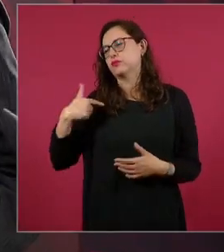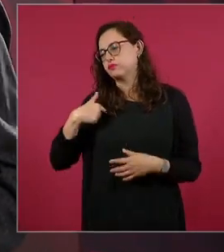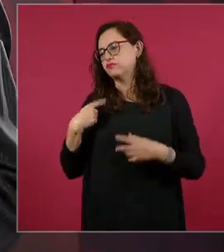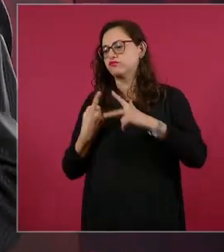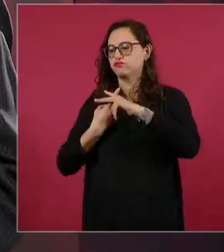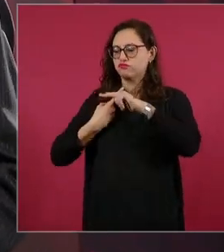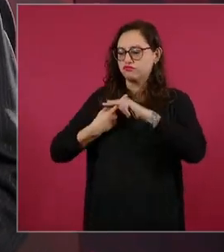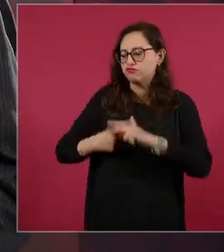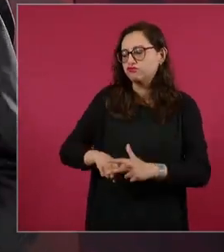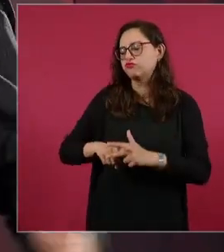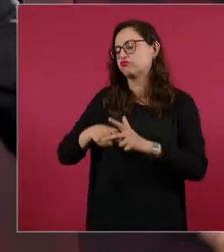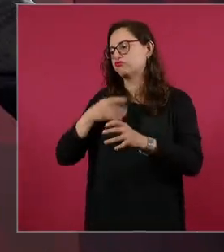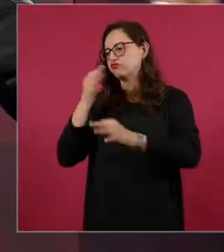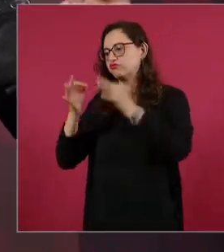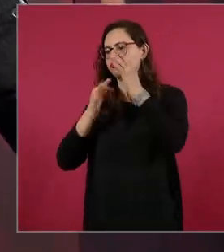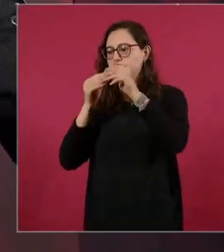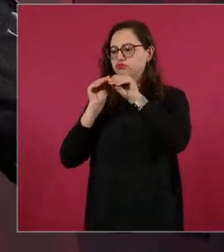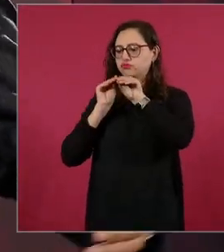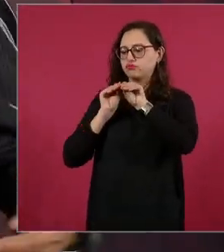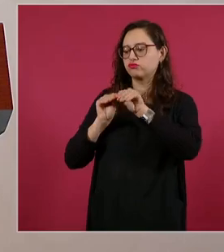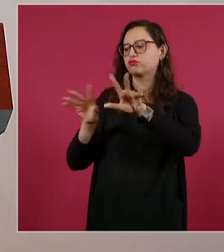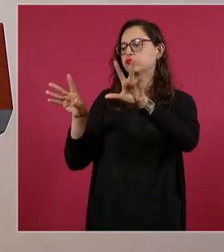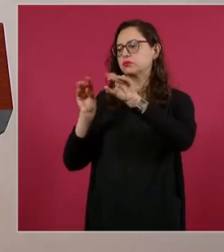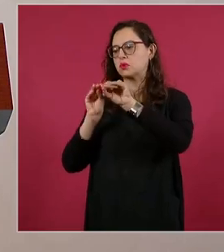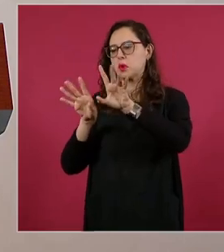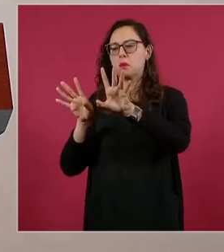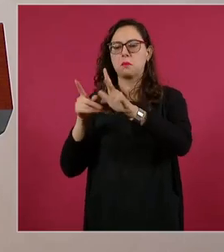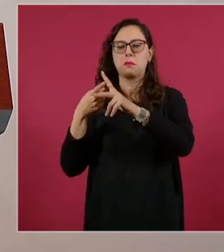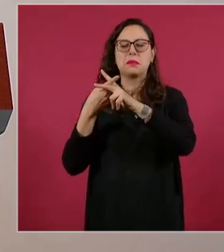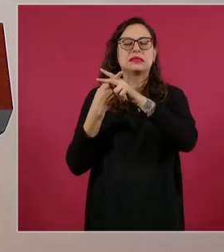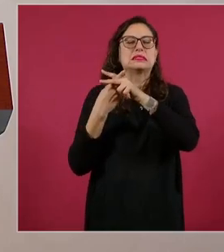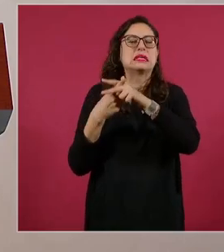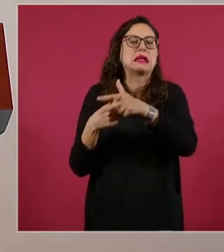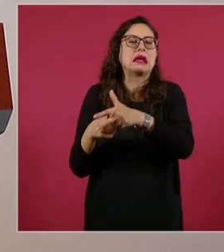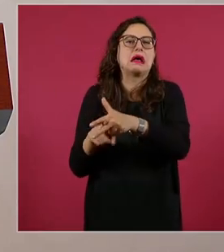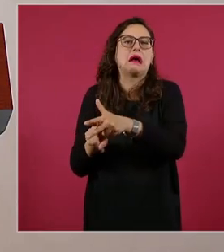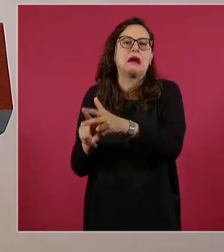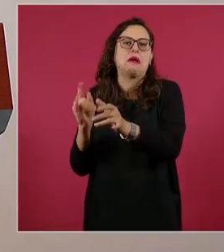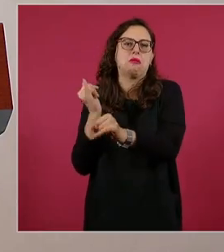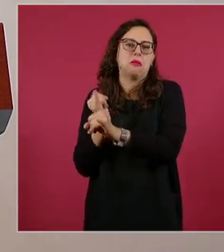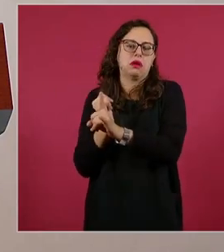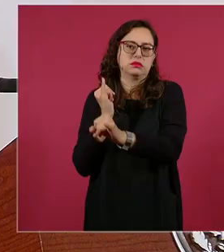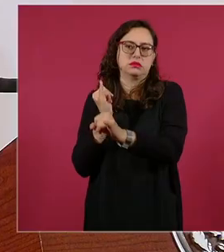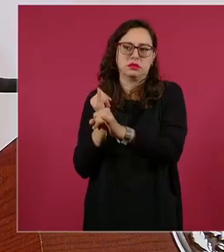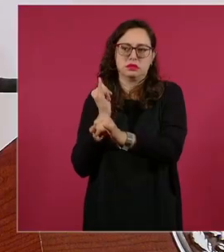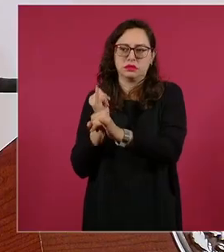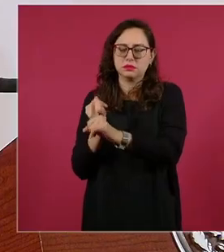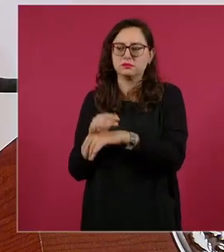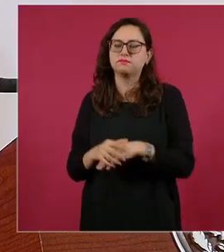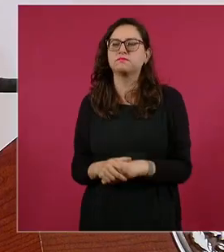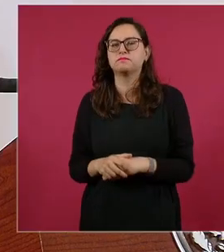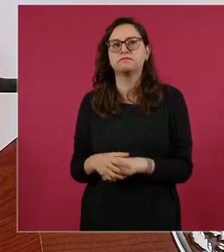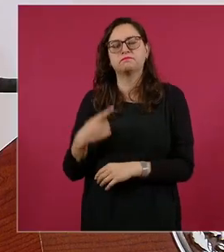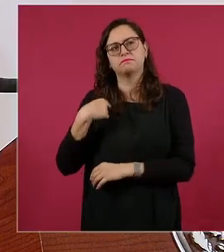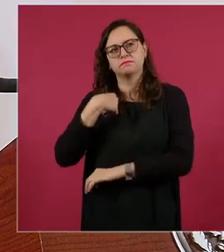los tenían bloqueados y iban a nombrar a ese consejo